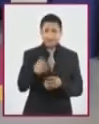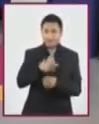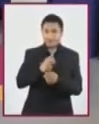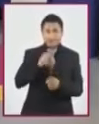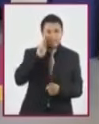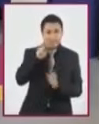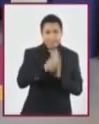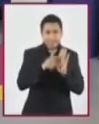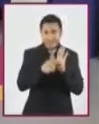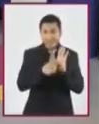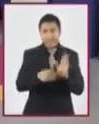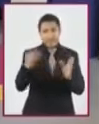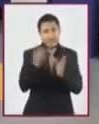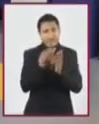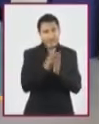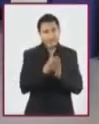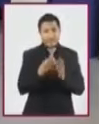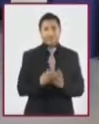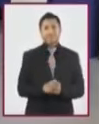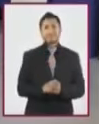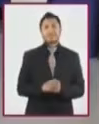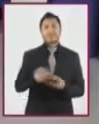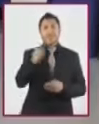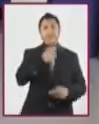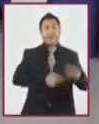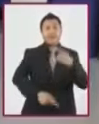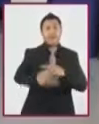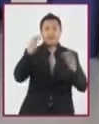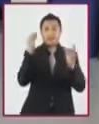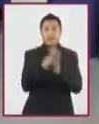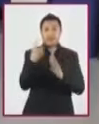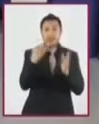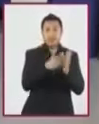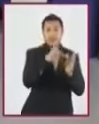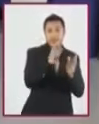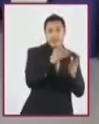siguiente emisión de Aprende en Casa 2, Regreso a Clases 2020-2021.